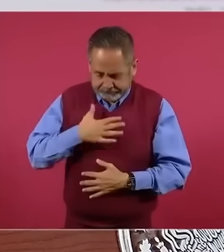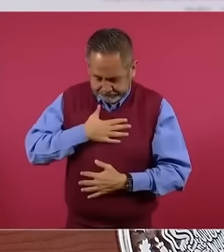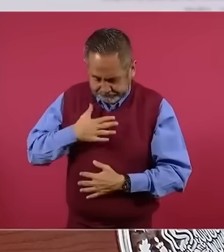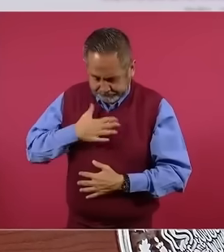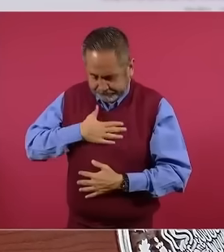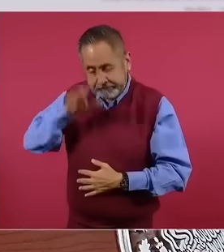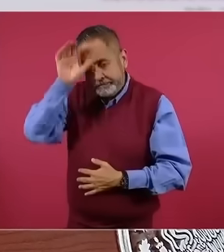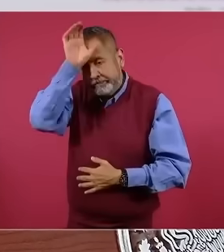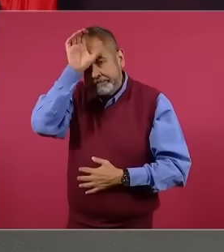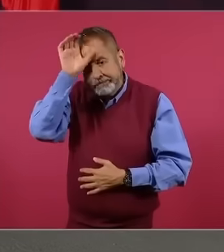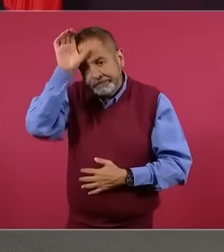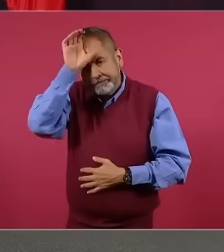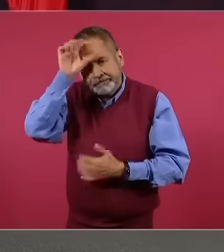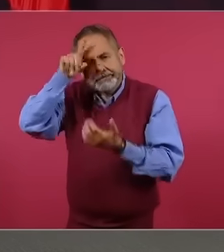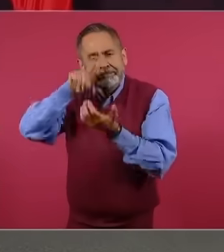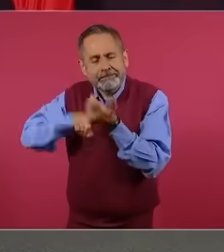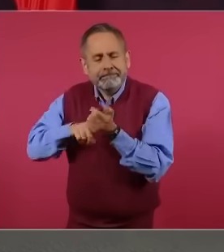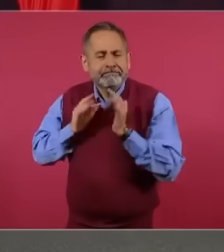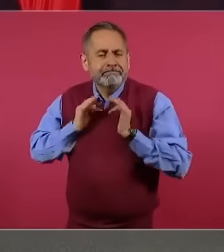conciencia.